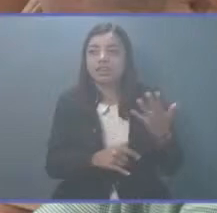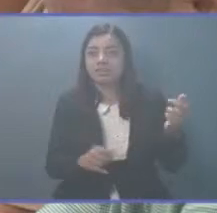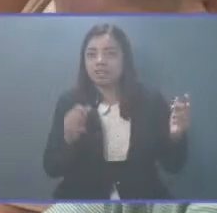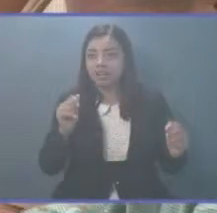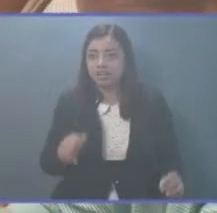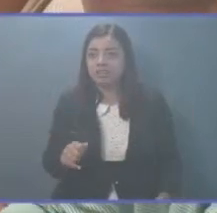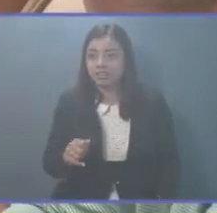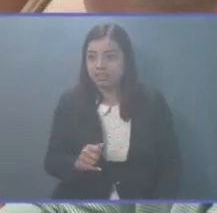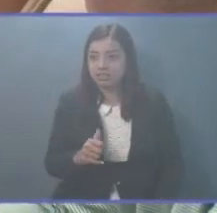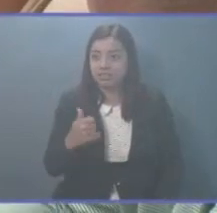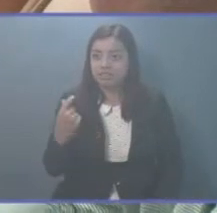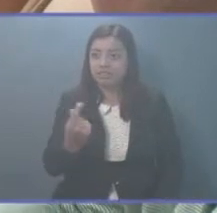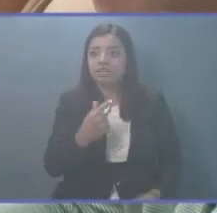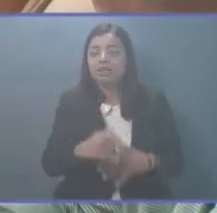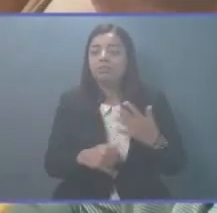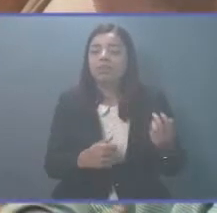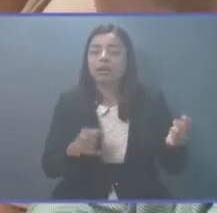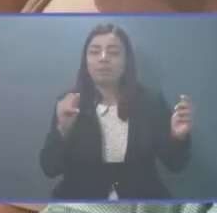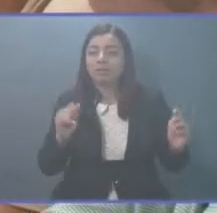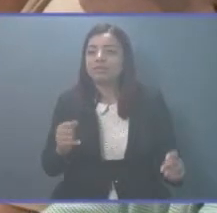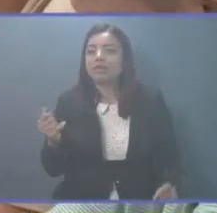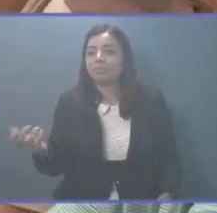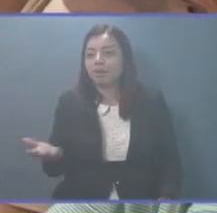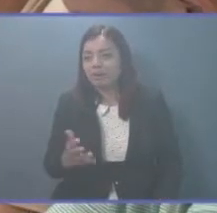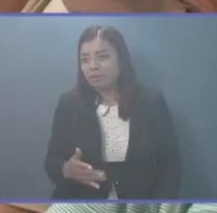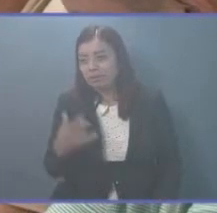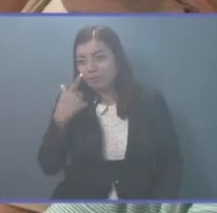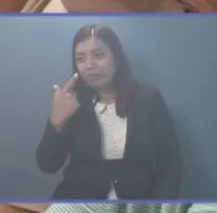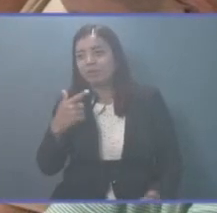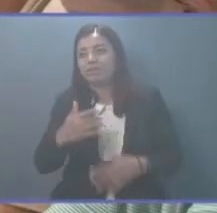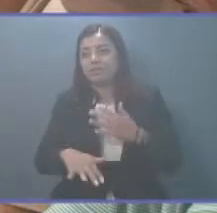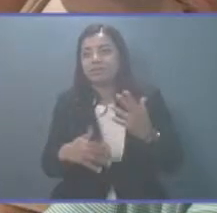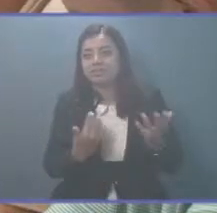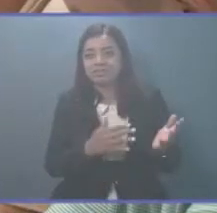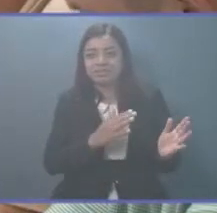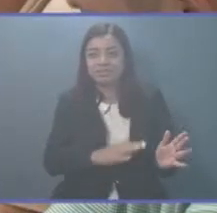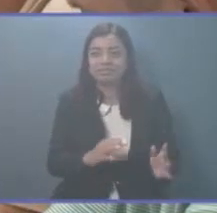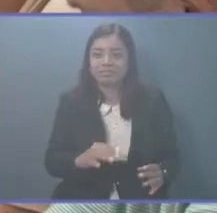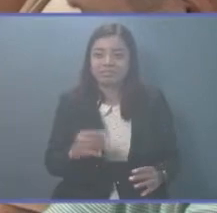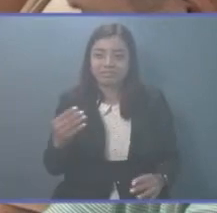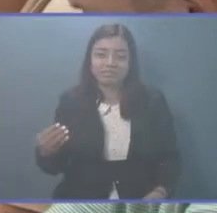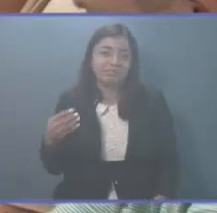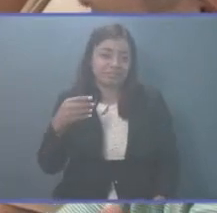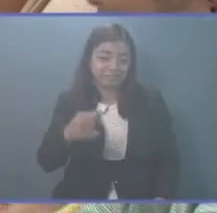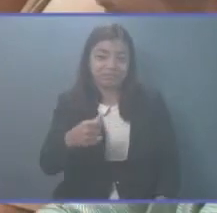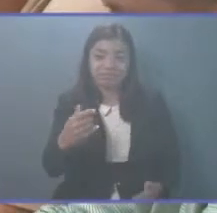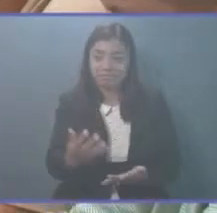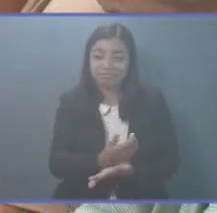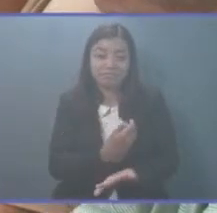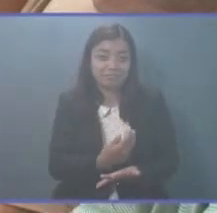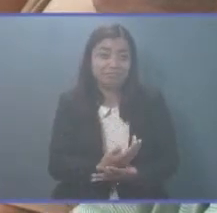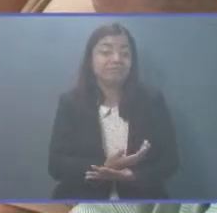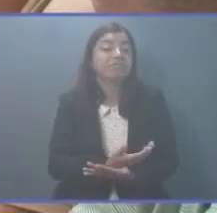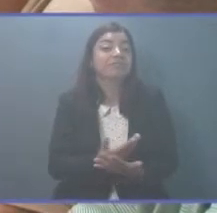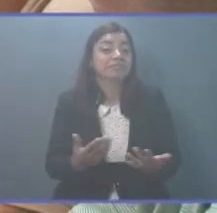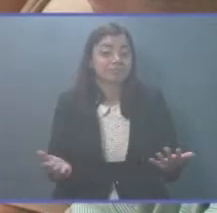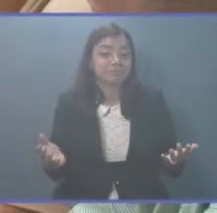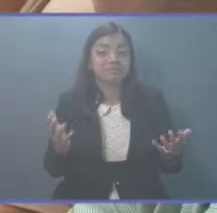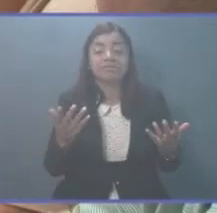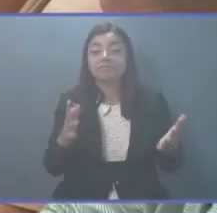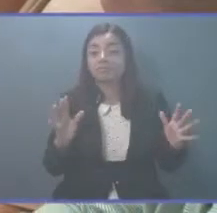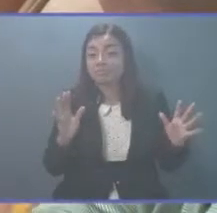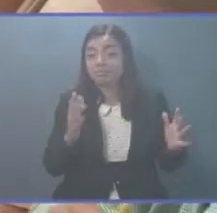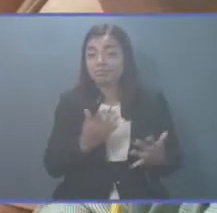ser otra persona. Entonces, quien prometa, quien ofrezca o entregue dinero o cualquier otro